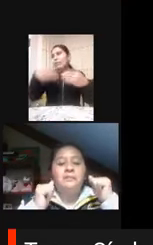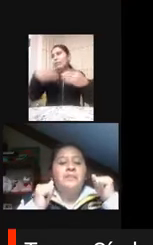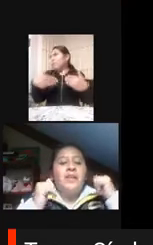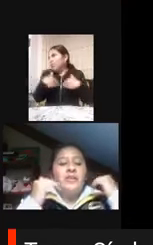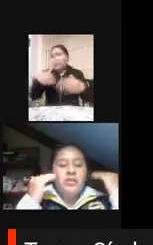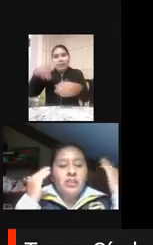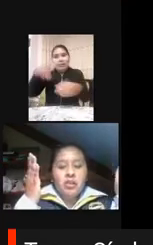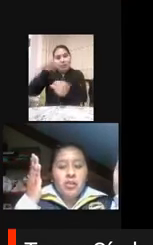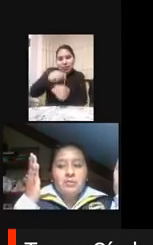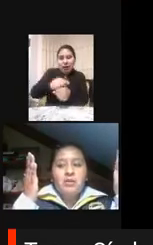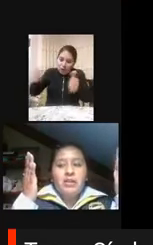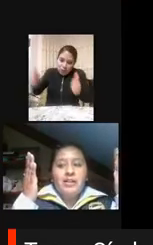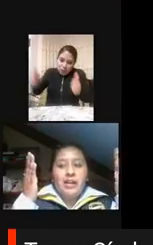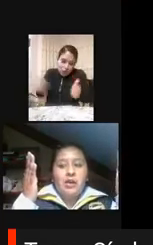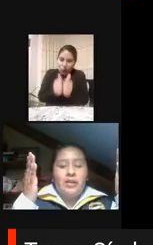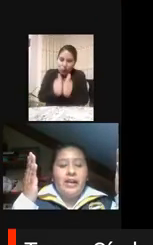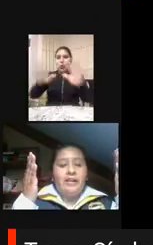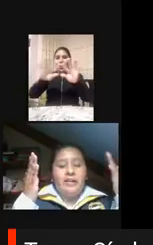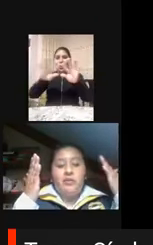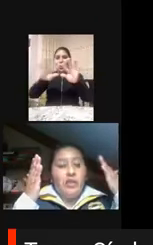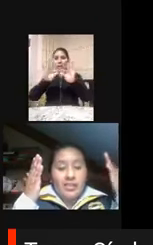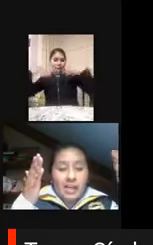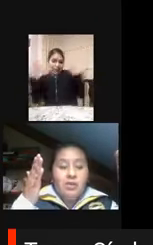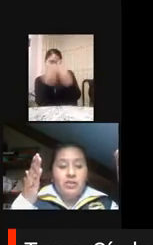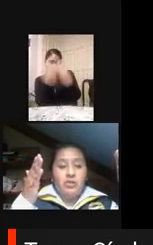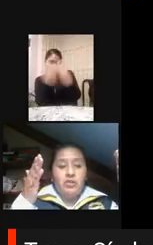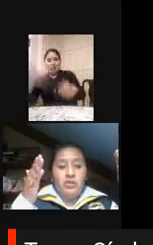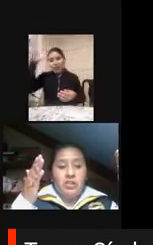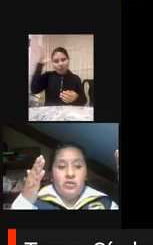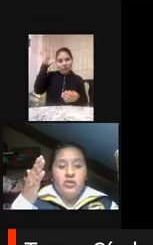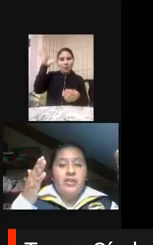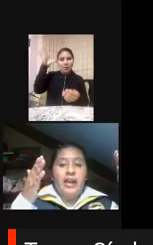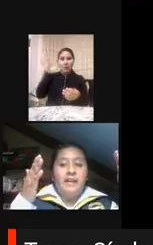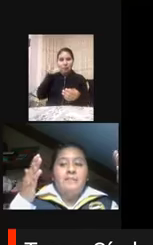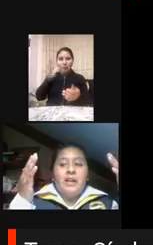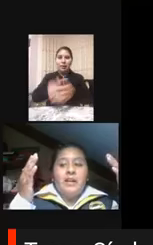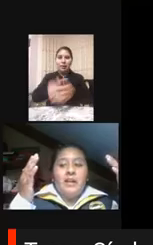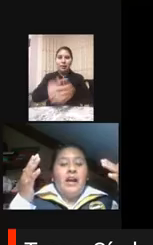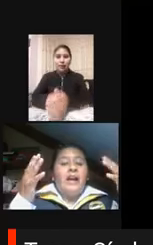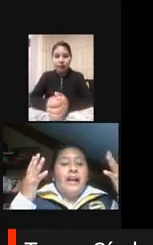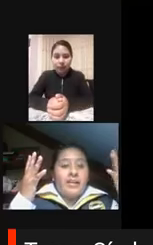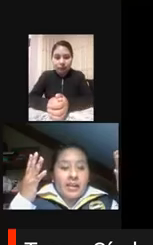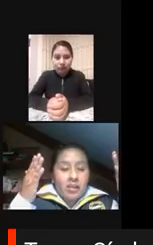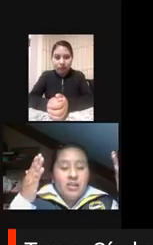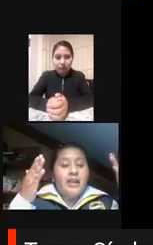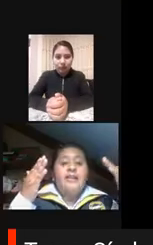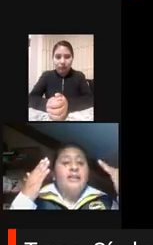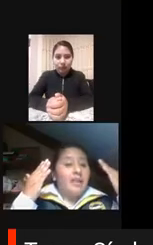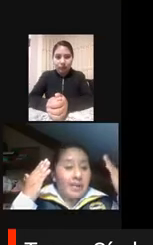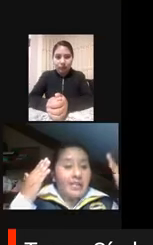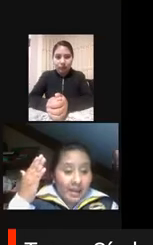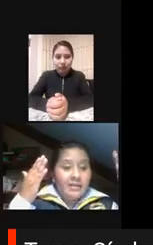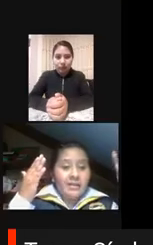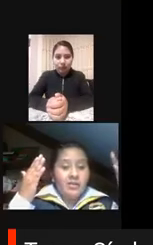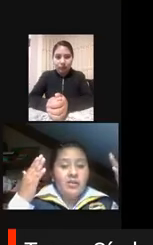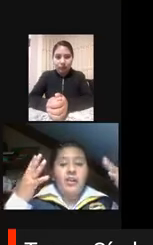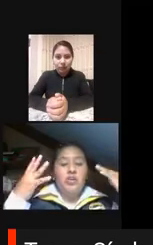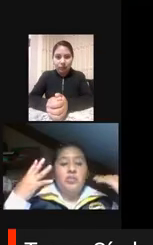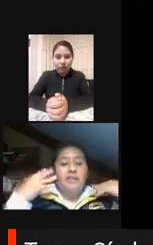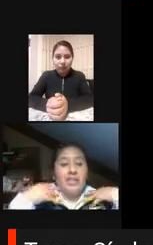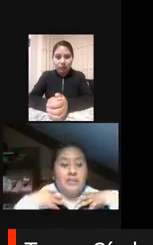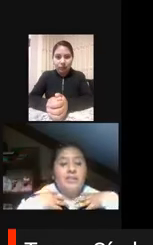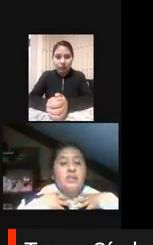familia, ¿no? Entonces, nosotros vemos en el aula o enseñamos a nuestros niños ya a que ellos sean independientes,